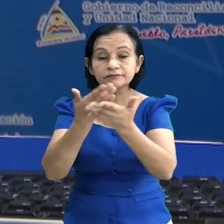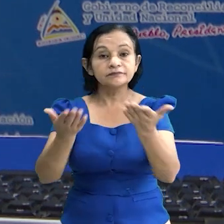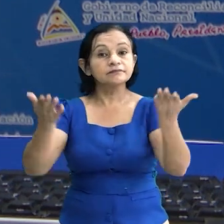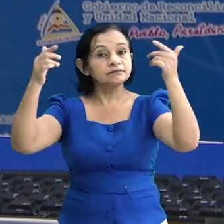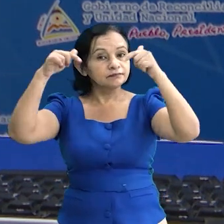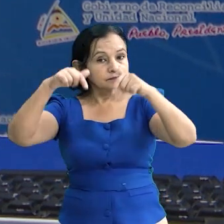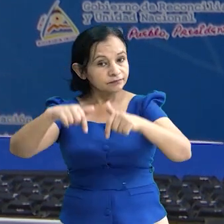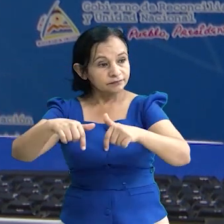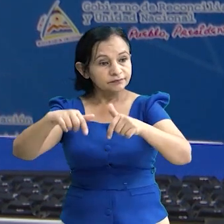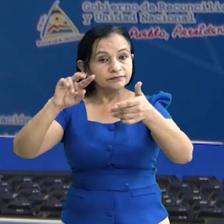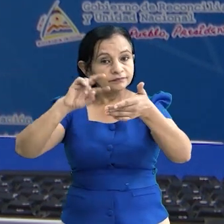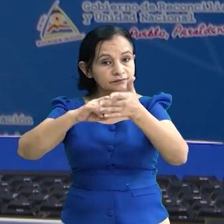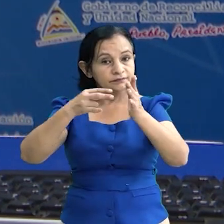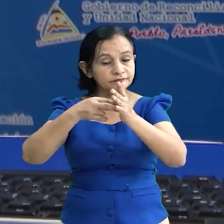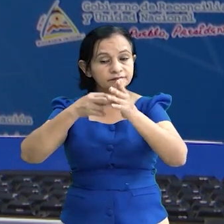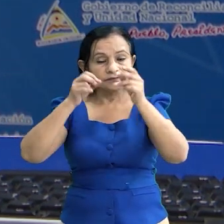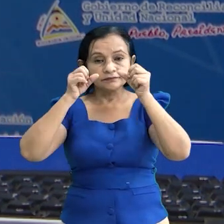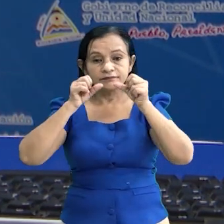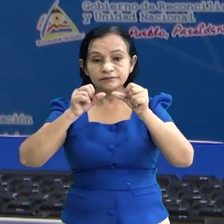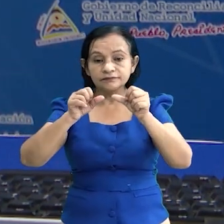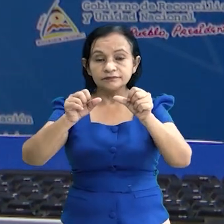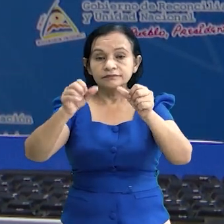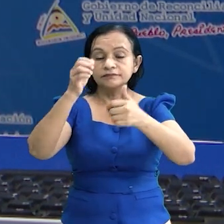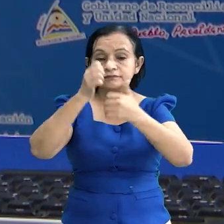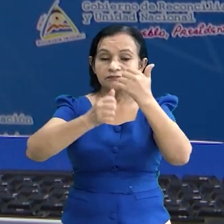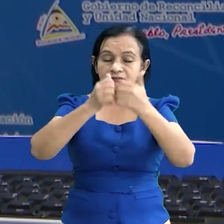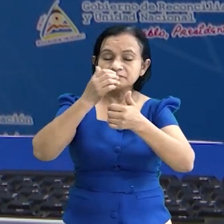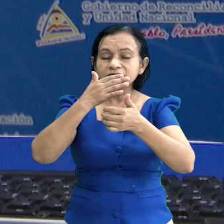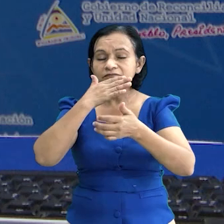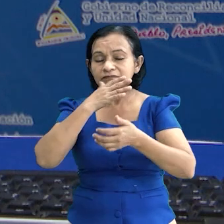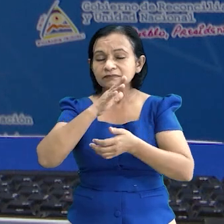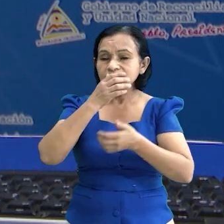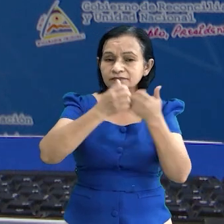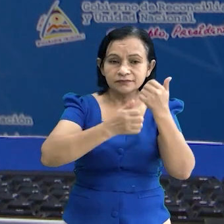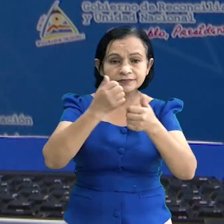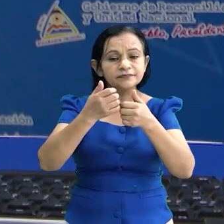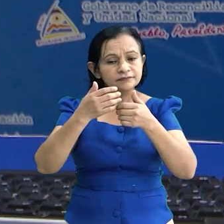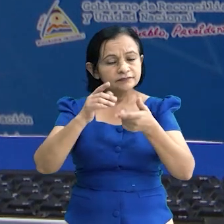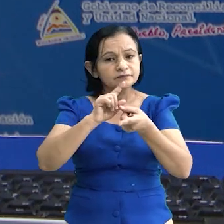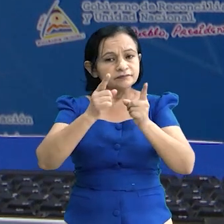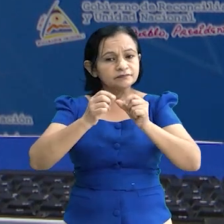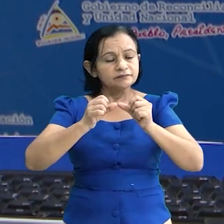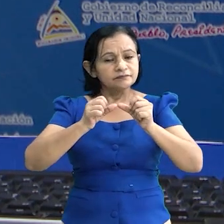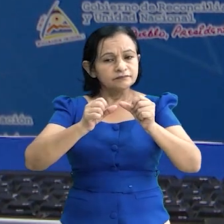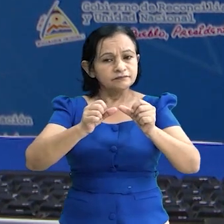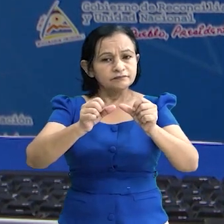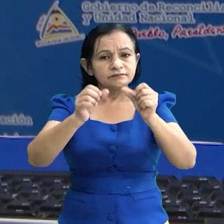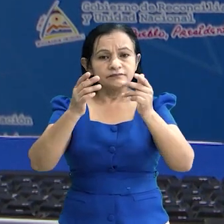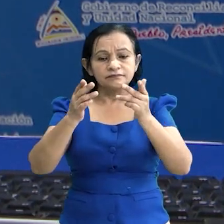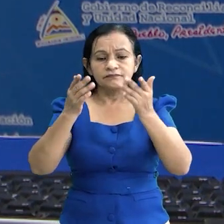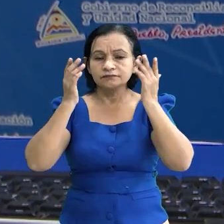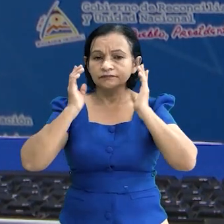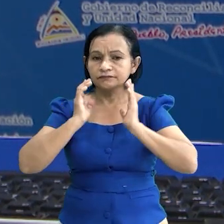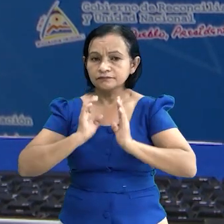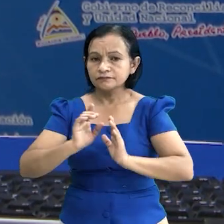lo que es salir adelante en una tragedia, en un desastre, no solamente a nivel